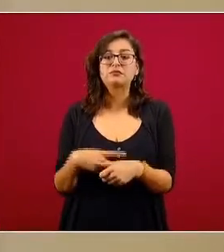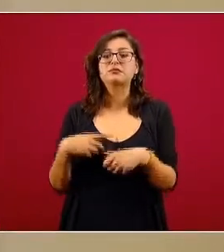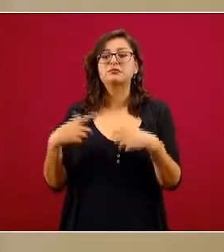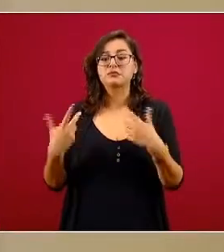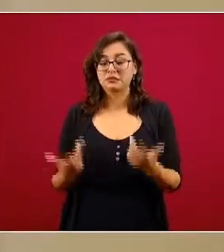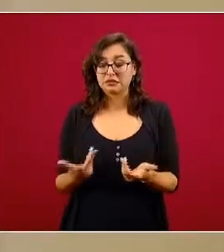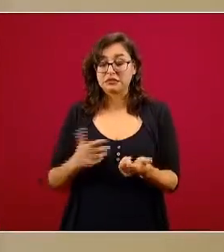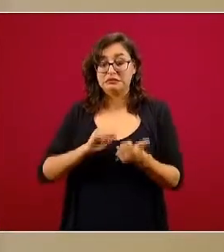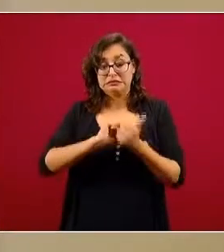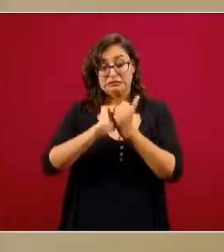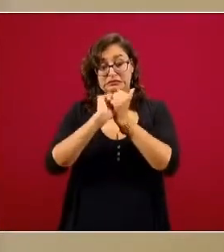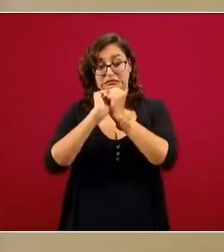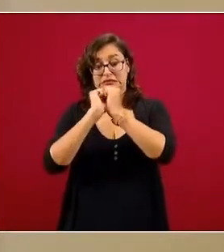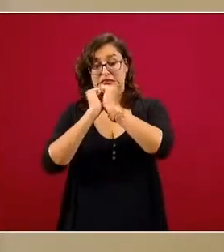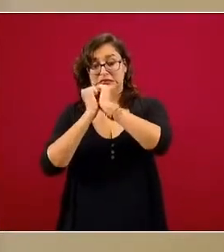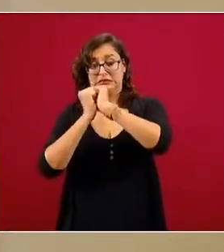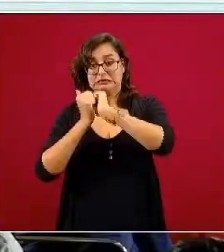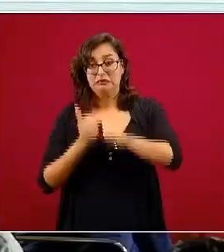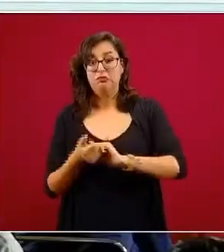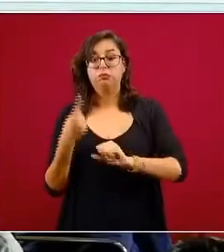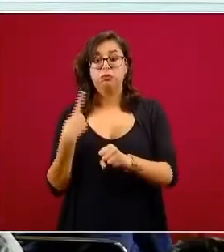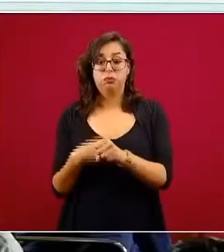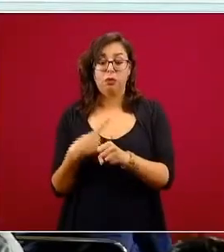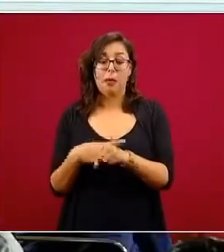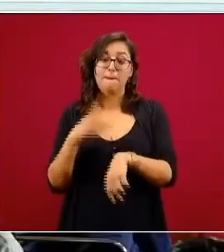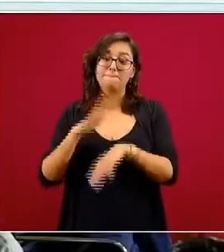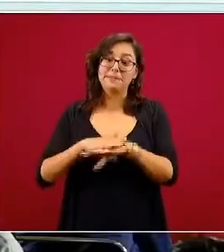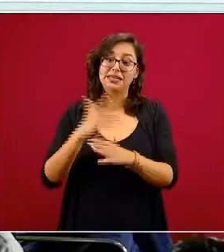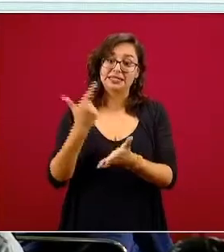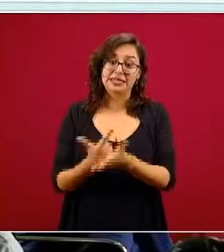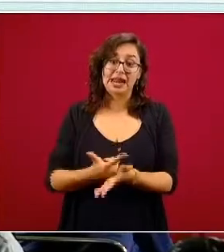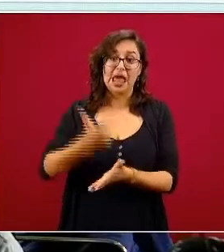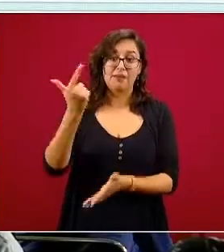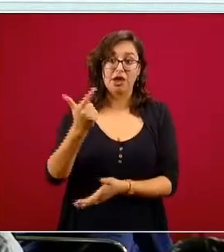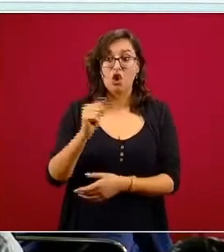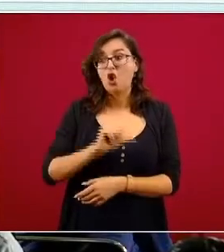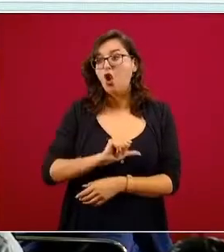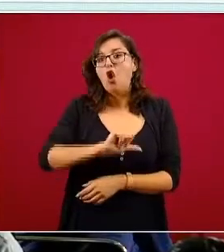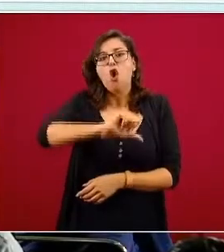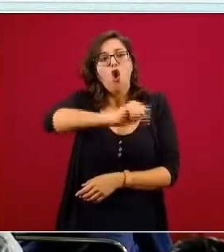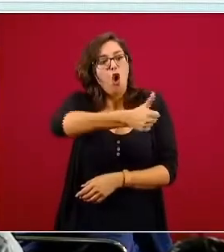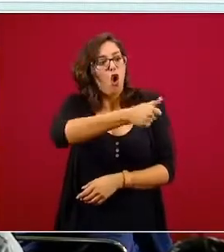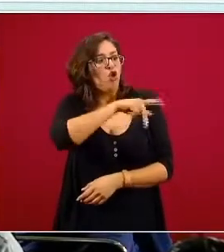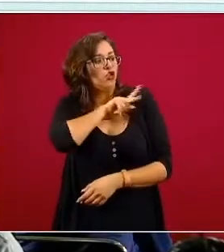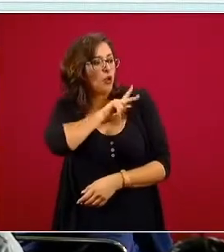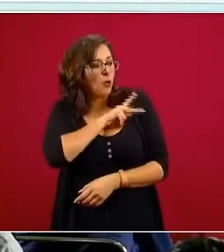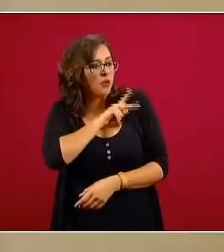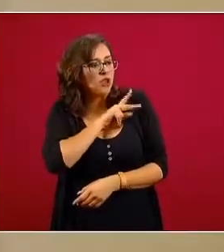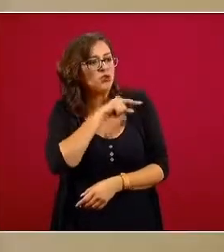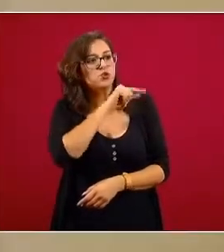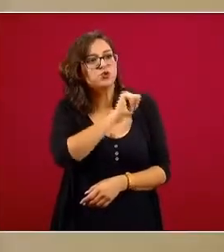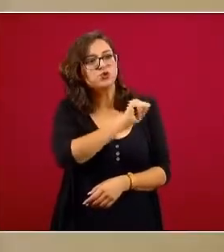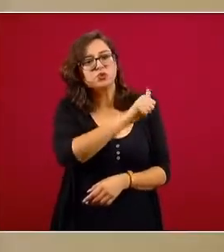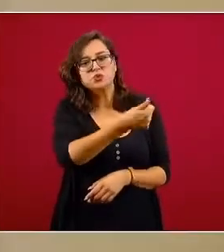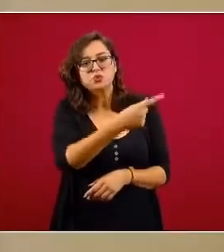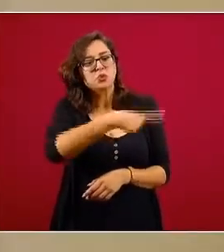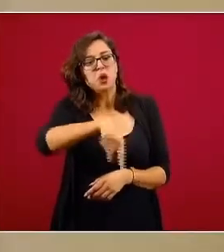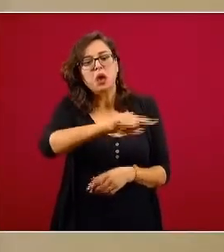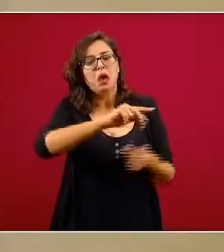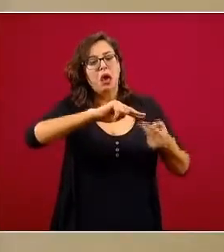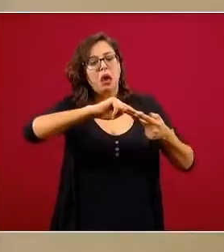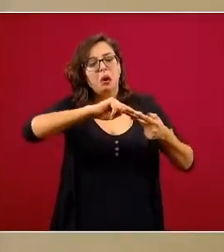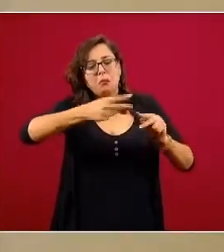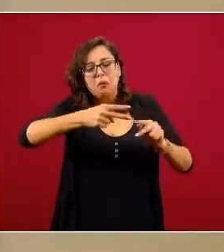causar enfermedad en los humanos, generalmente más grave que las especies que son endémicas, que solamente han